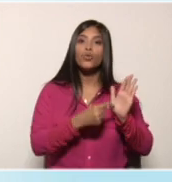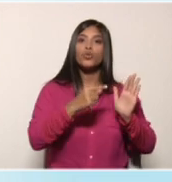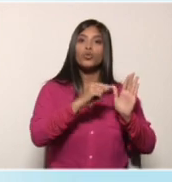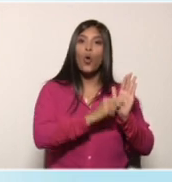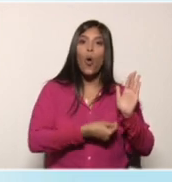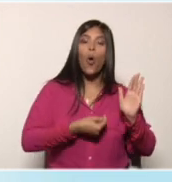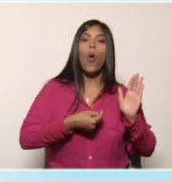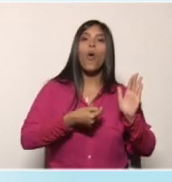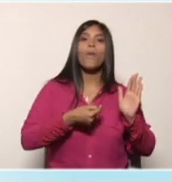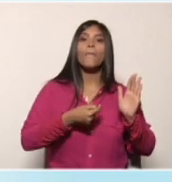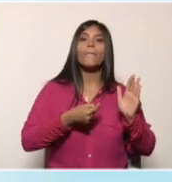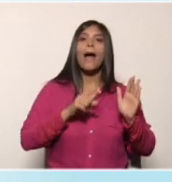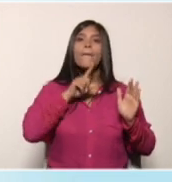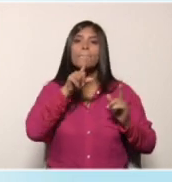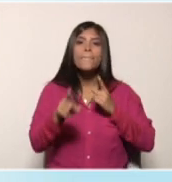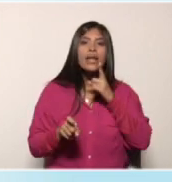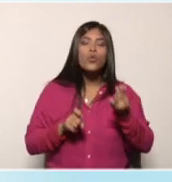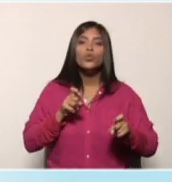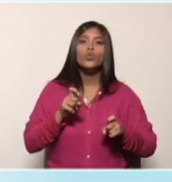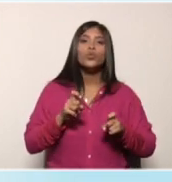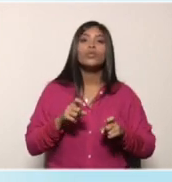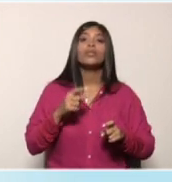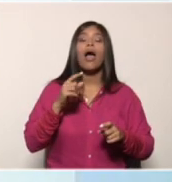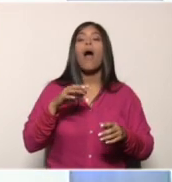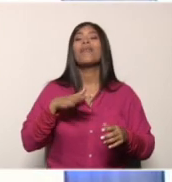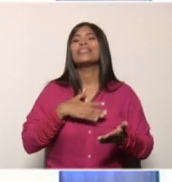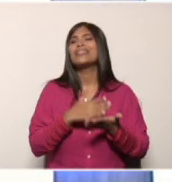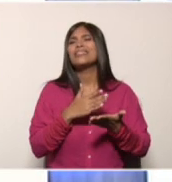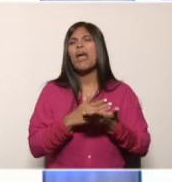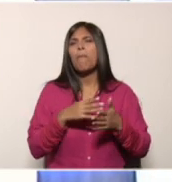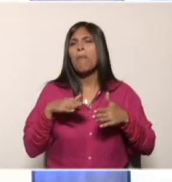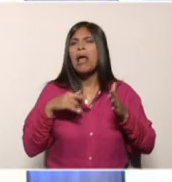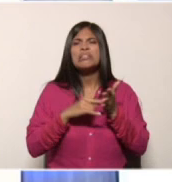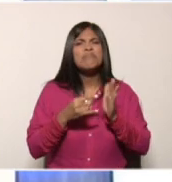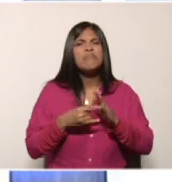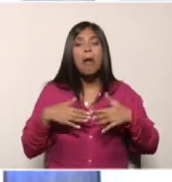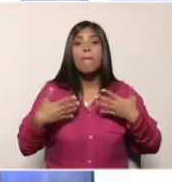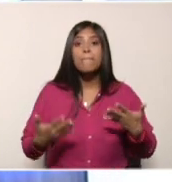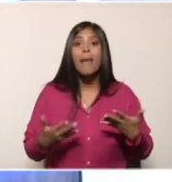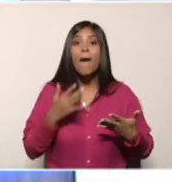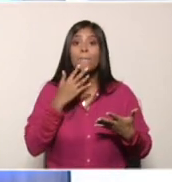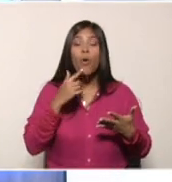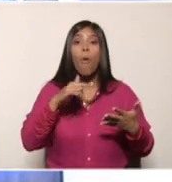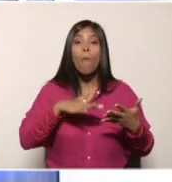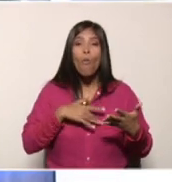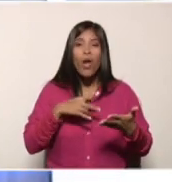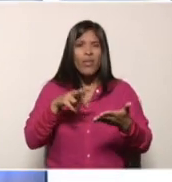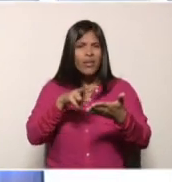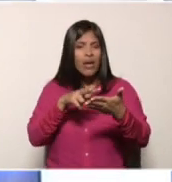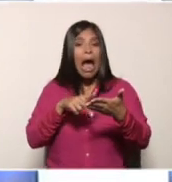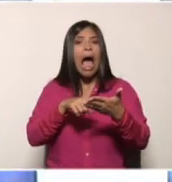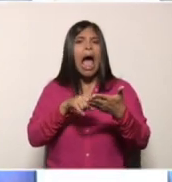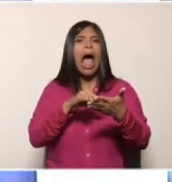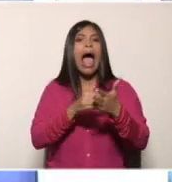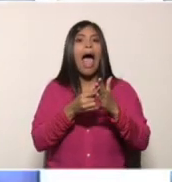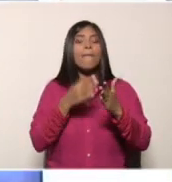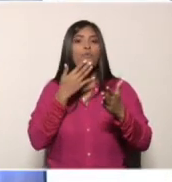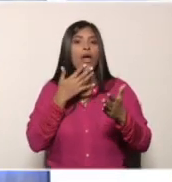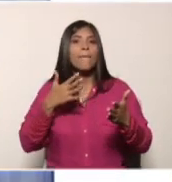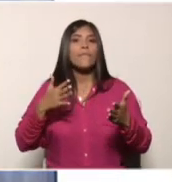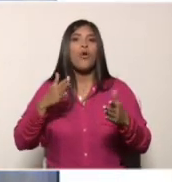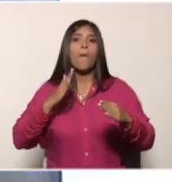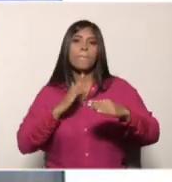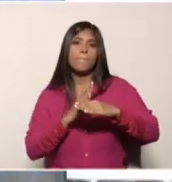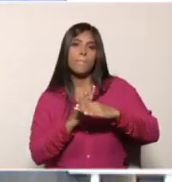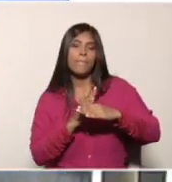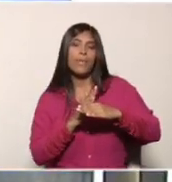escritos. ¿Qué son los signos de puntuación? Son unas marcas que colocamos en los escritos que nos van a determinar